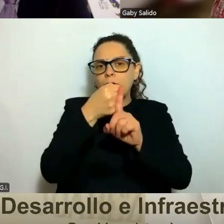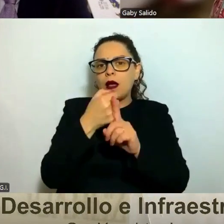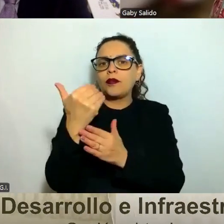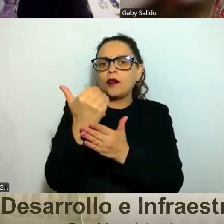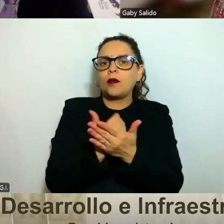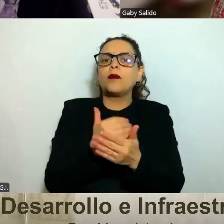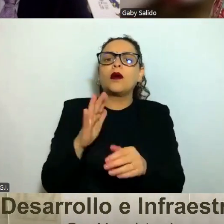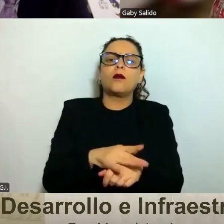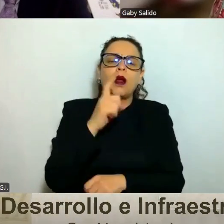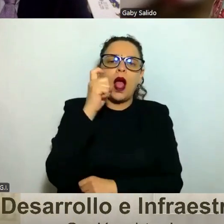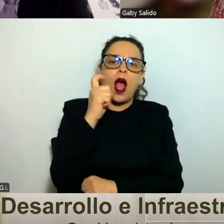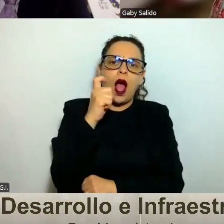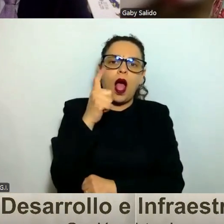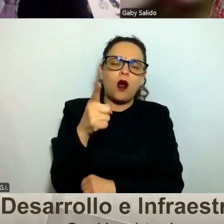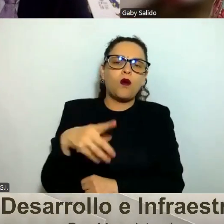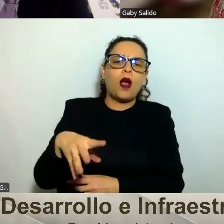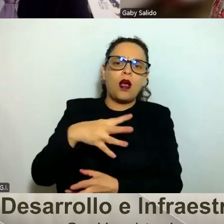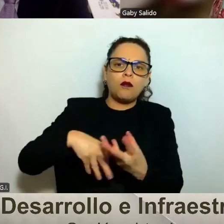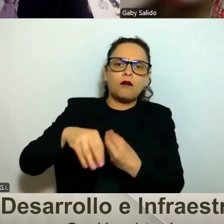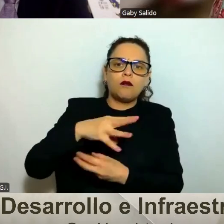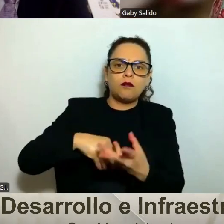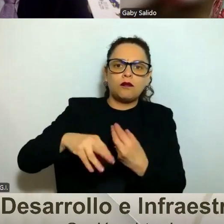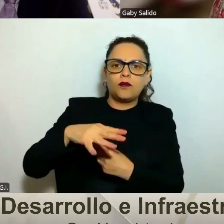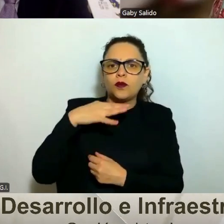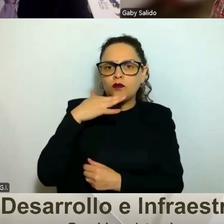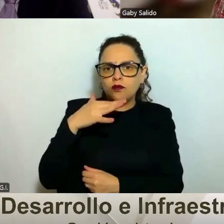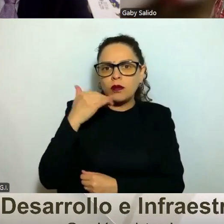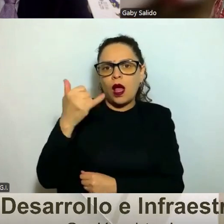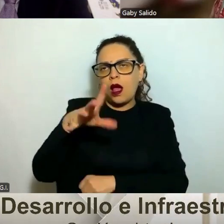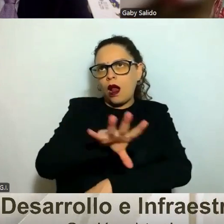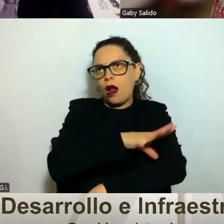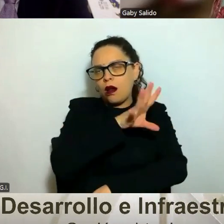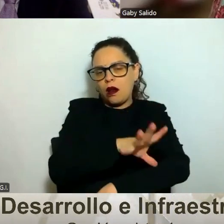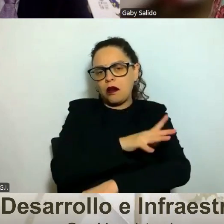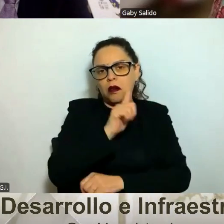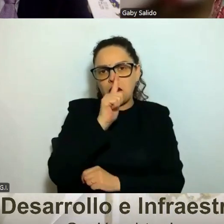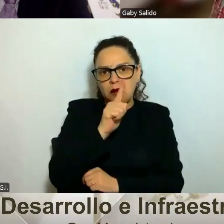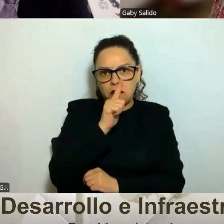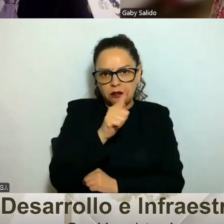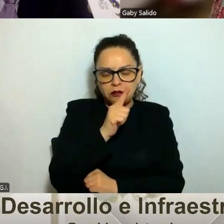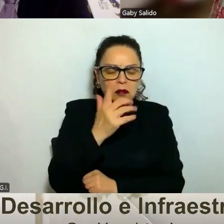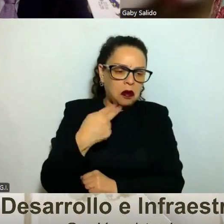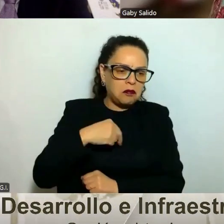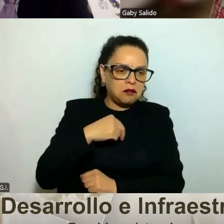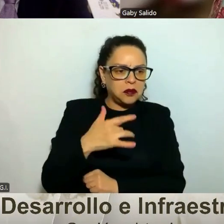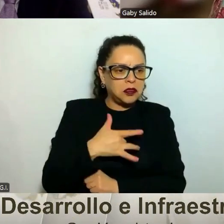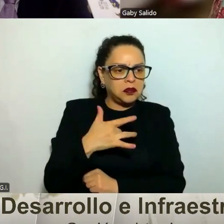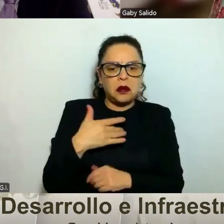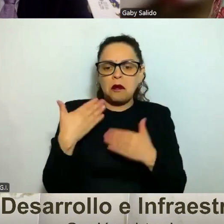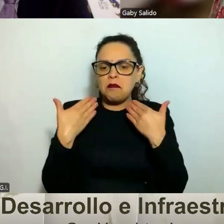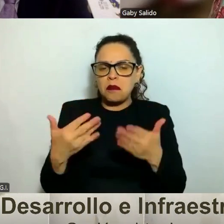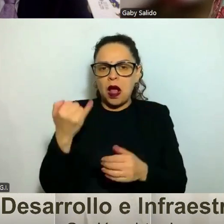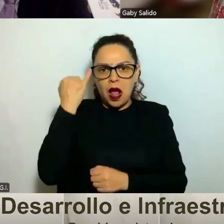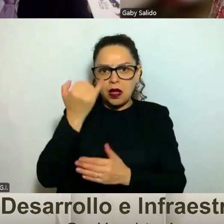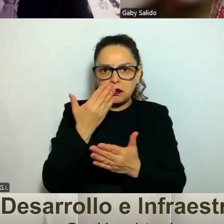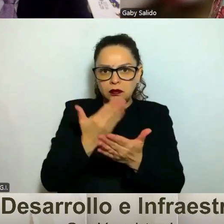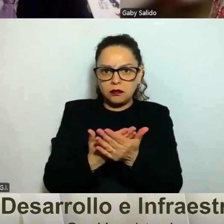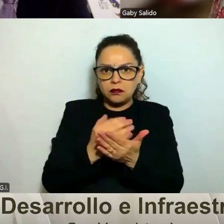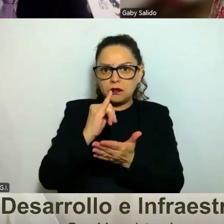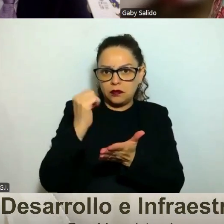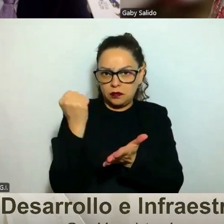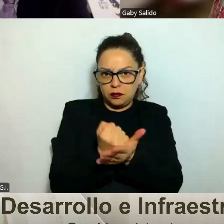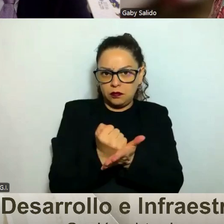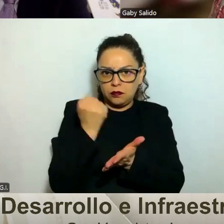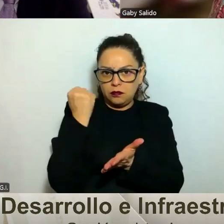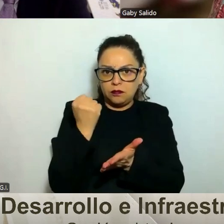generación de aguas residuales y energía eléctrica. Por lo expuesto, esta dictaminadora considera que con la aprobación de la iniciativa que se dictamina no